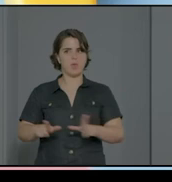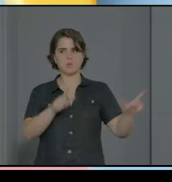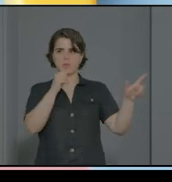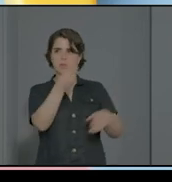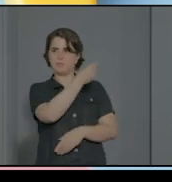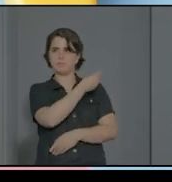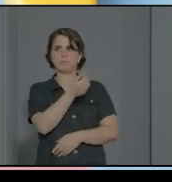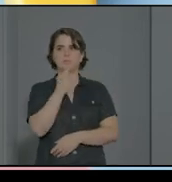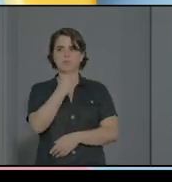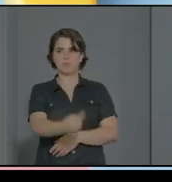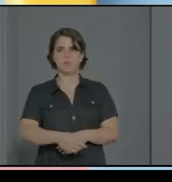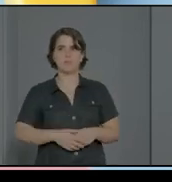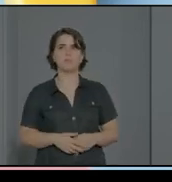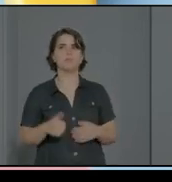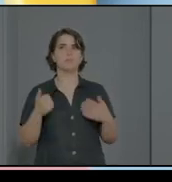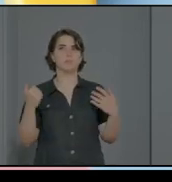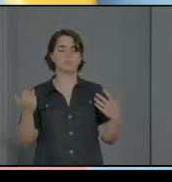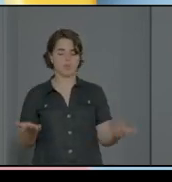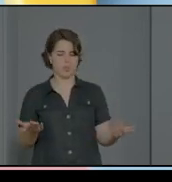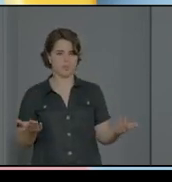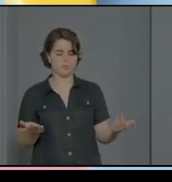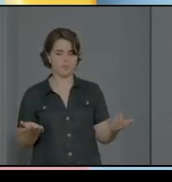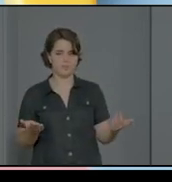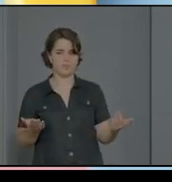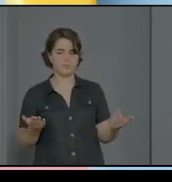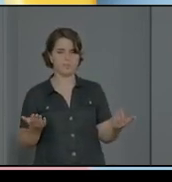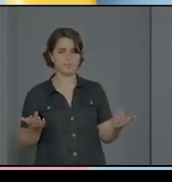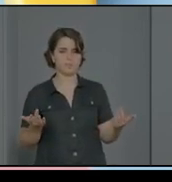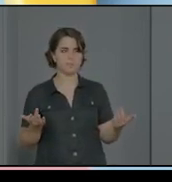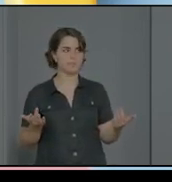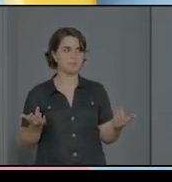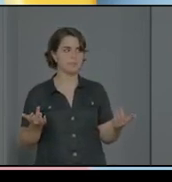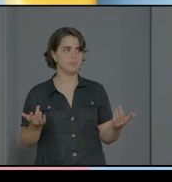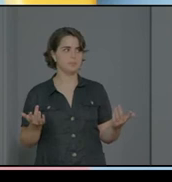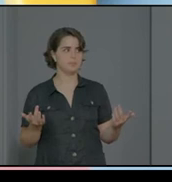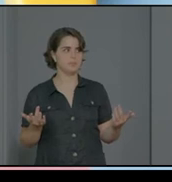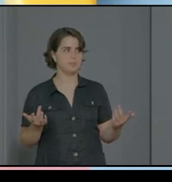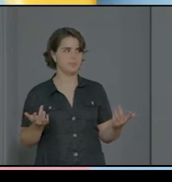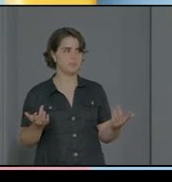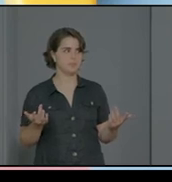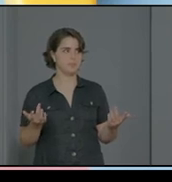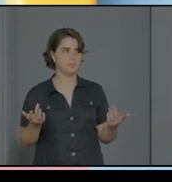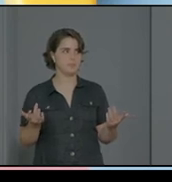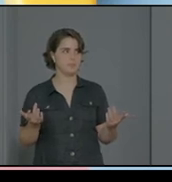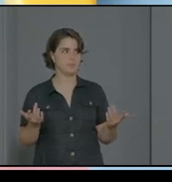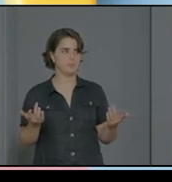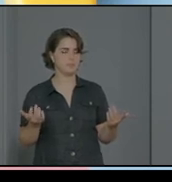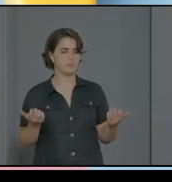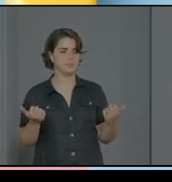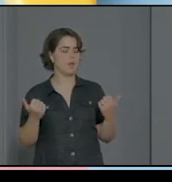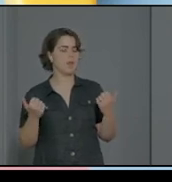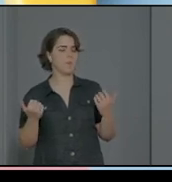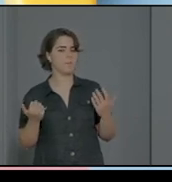que vi può essere un effetto su questa interazione nel momento in cui vi sono delle situazioni